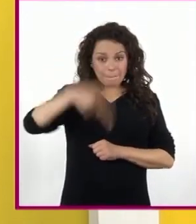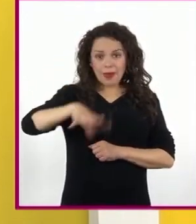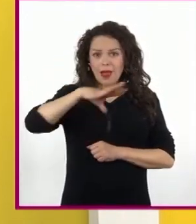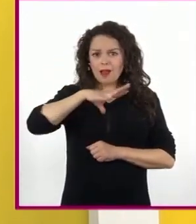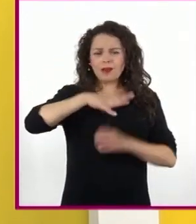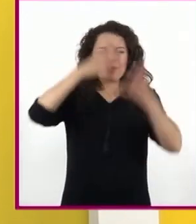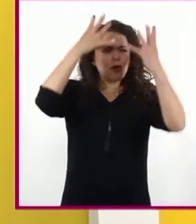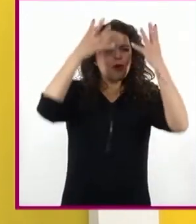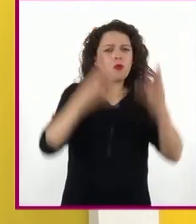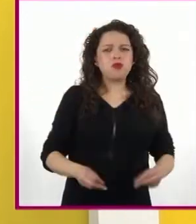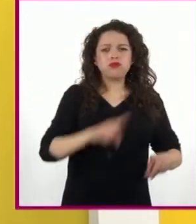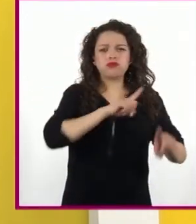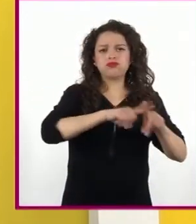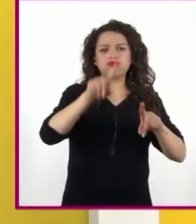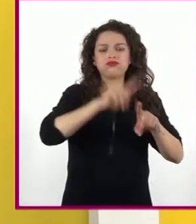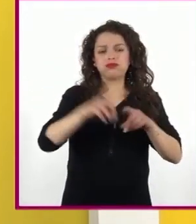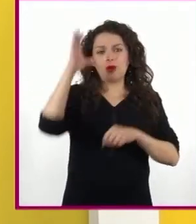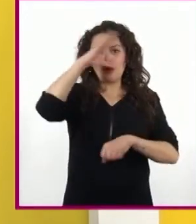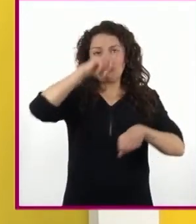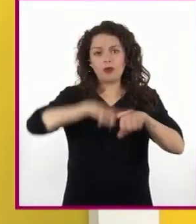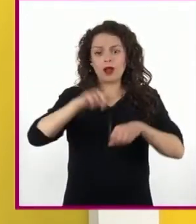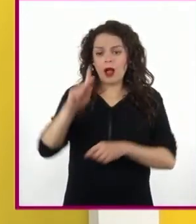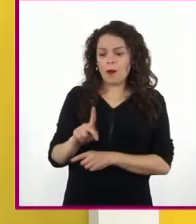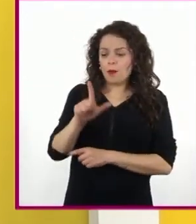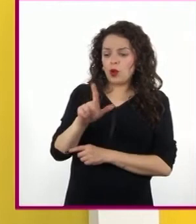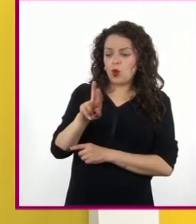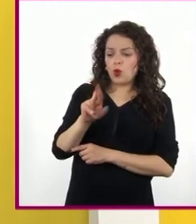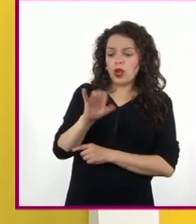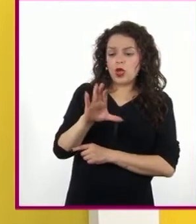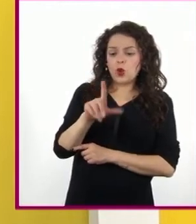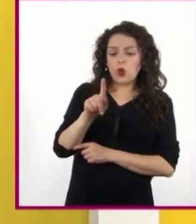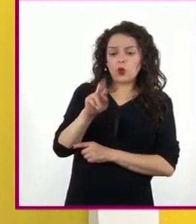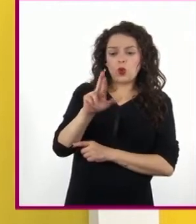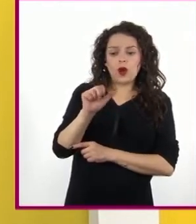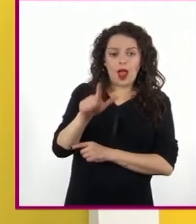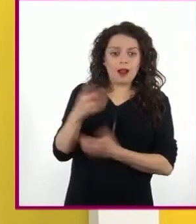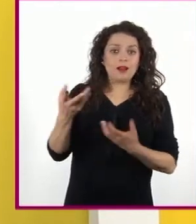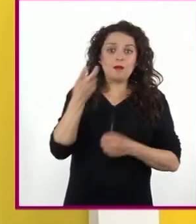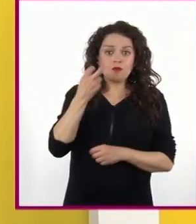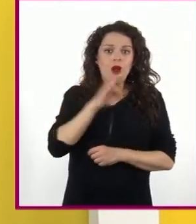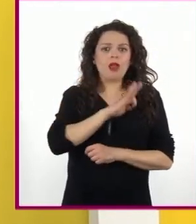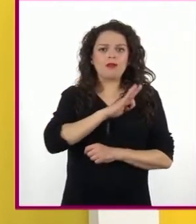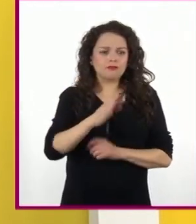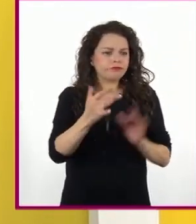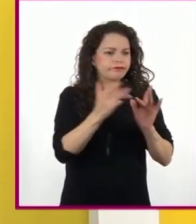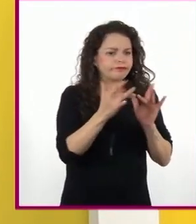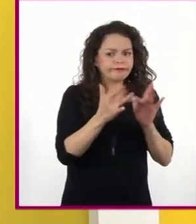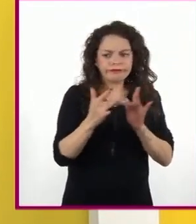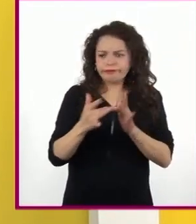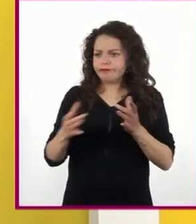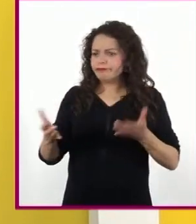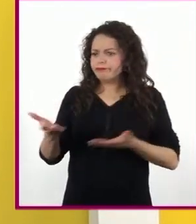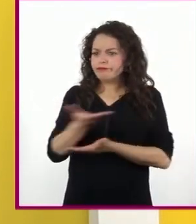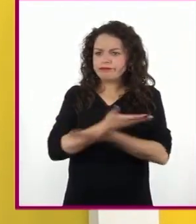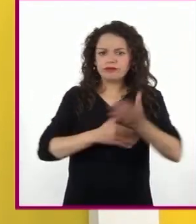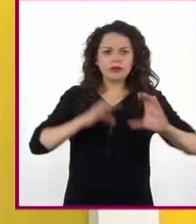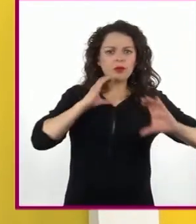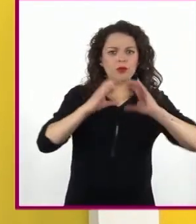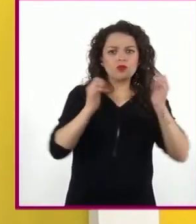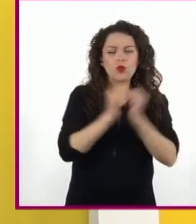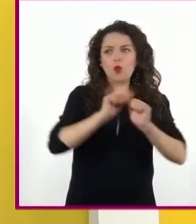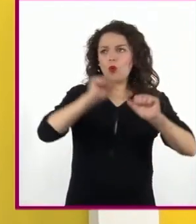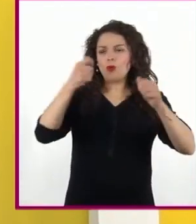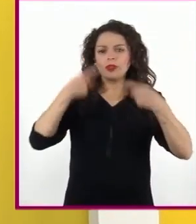lo tanto, en nuestros espacios de convivencia, innegablemente interactuamos con personas provenientes de otros lugares con